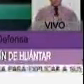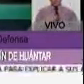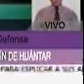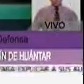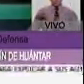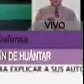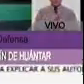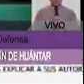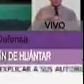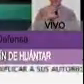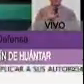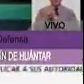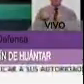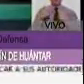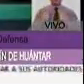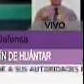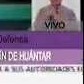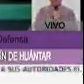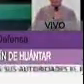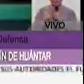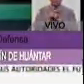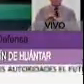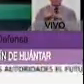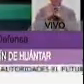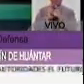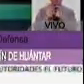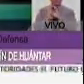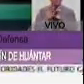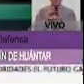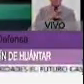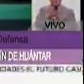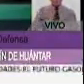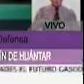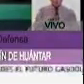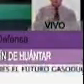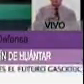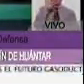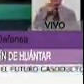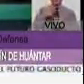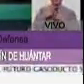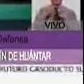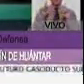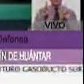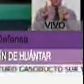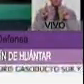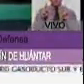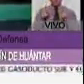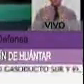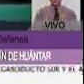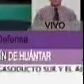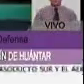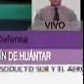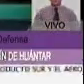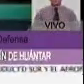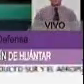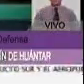Defensa he defendido la constitucionalidad del sorteo, sin embargo,